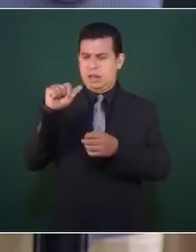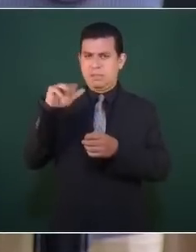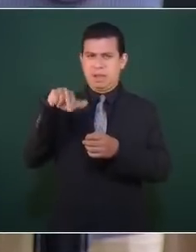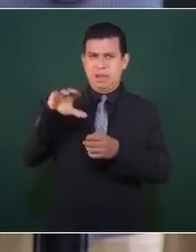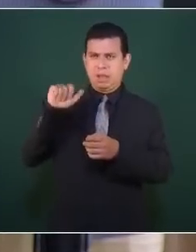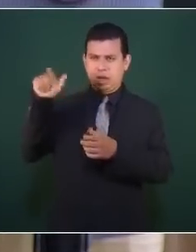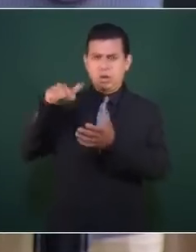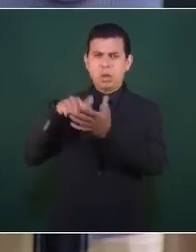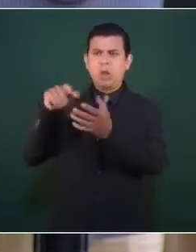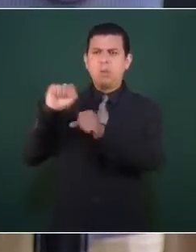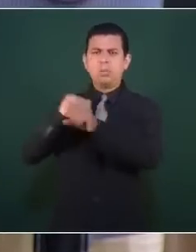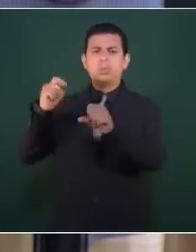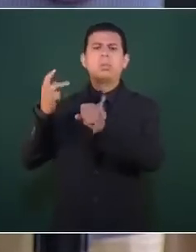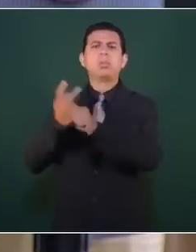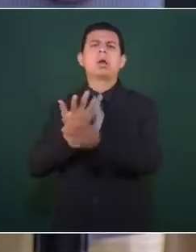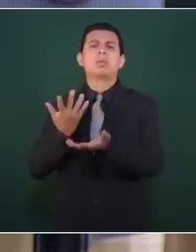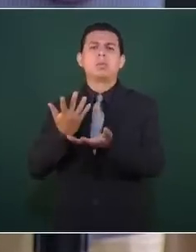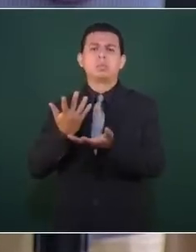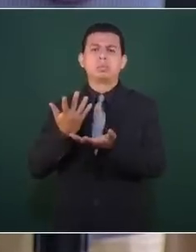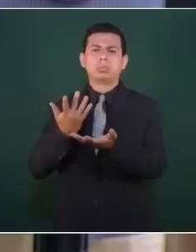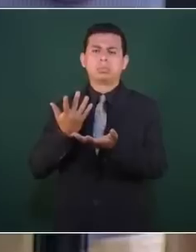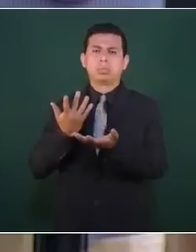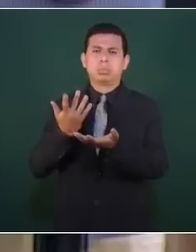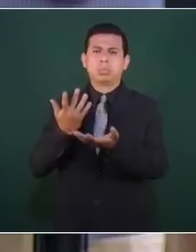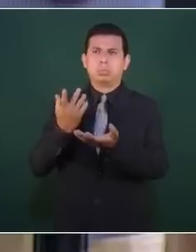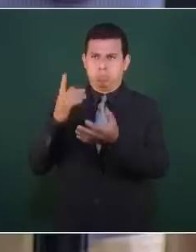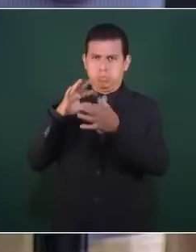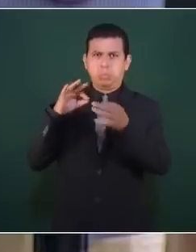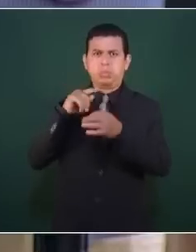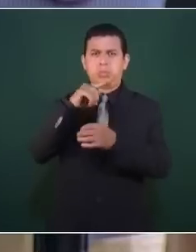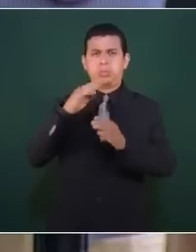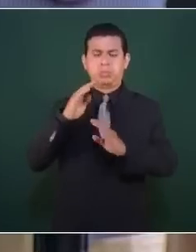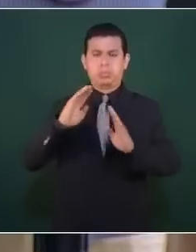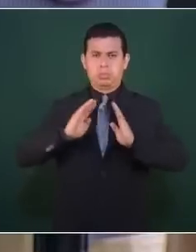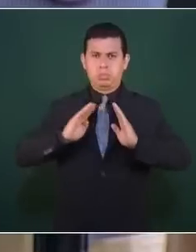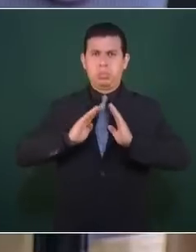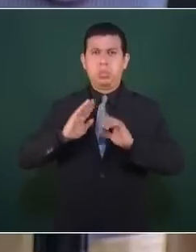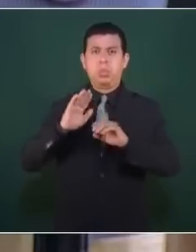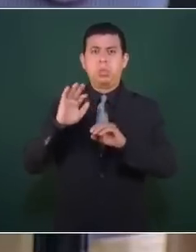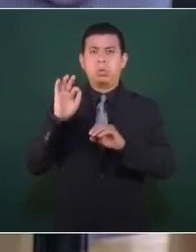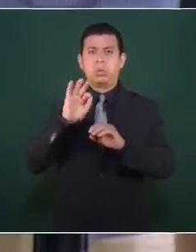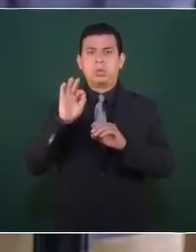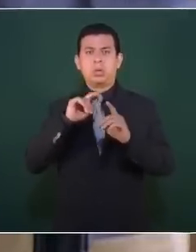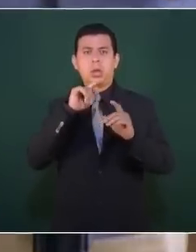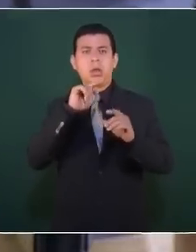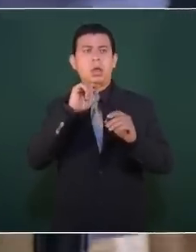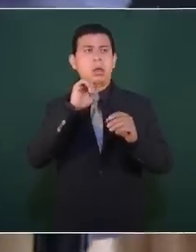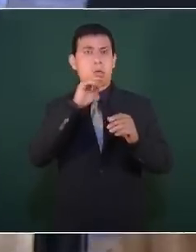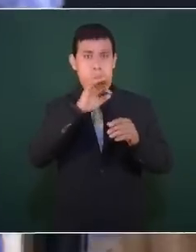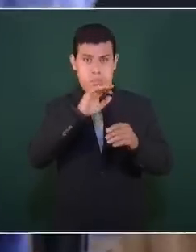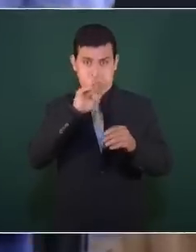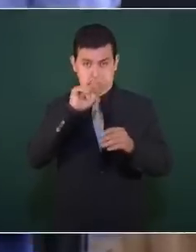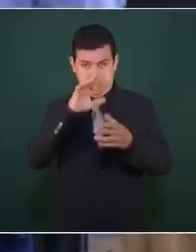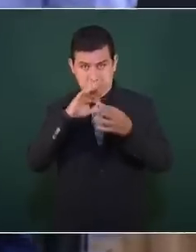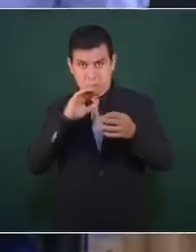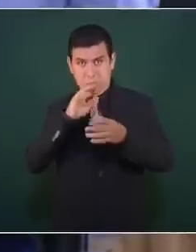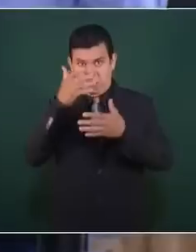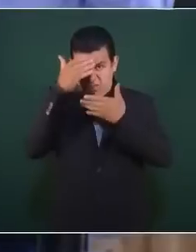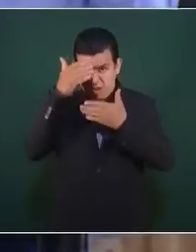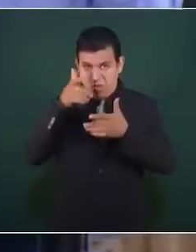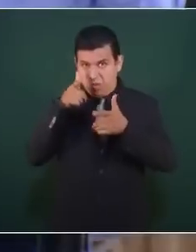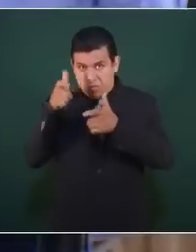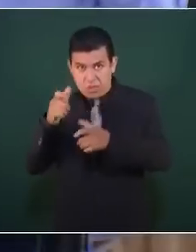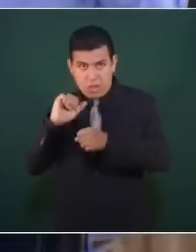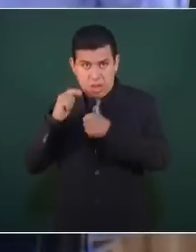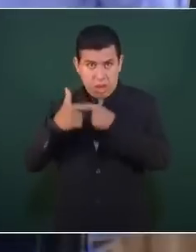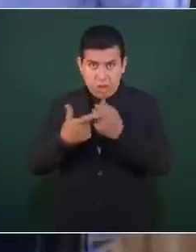fallecidas. Más allá de que algunas voces califican este tipo de ataques como narcoterrorismo, yo quisiera preguntarle qué va